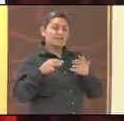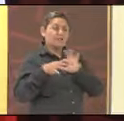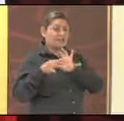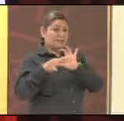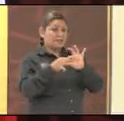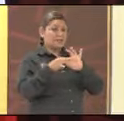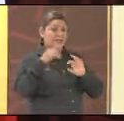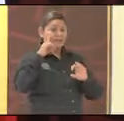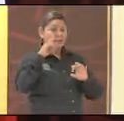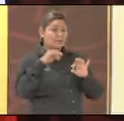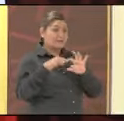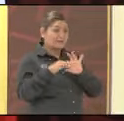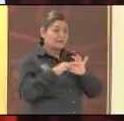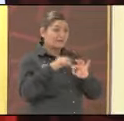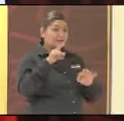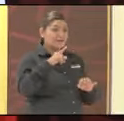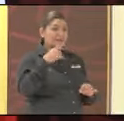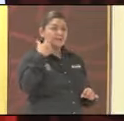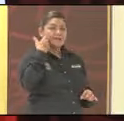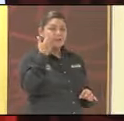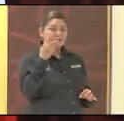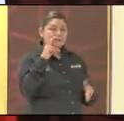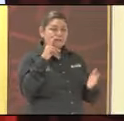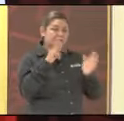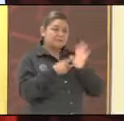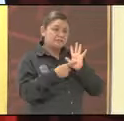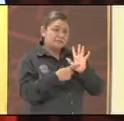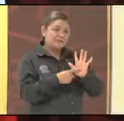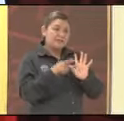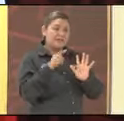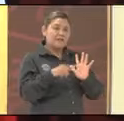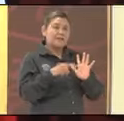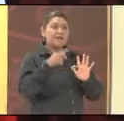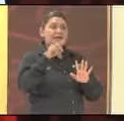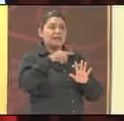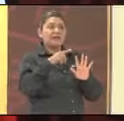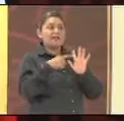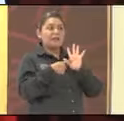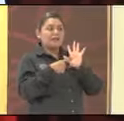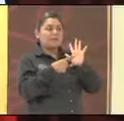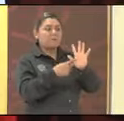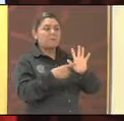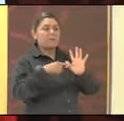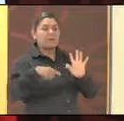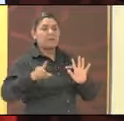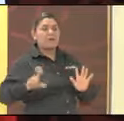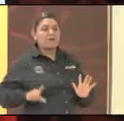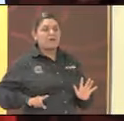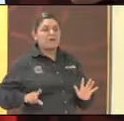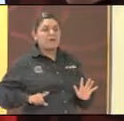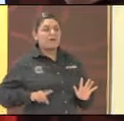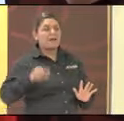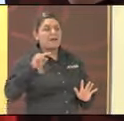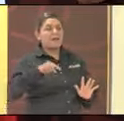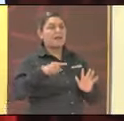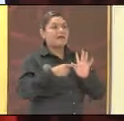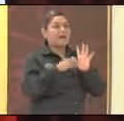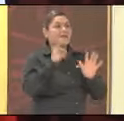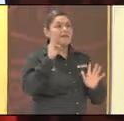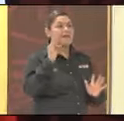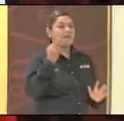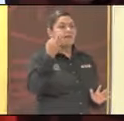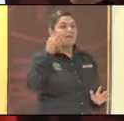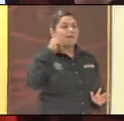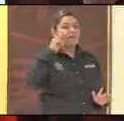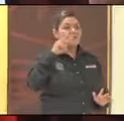¿eh? Si ustedes la quieren consultar, se meten a la página del gobierno de Altamira o a mi página Armando Martínez Manríquez. De ahí